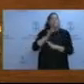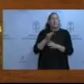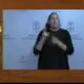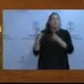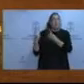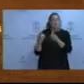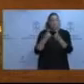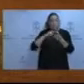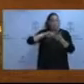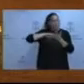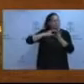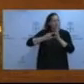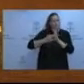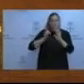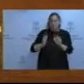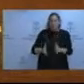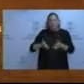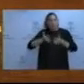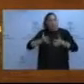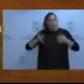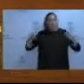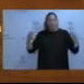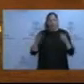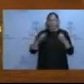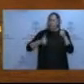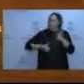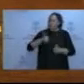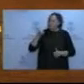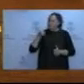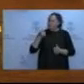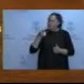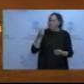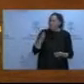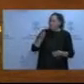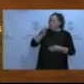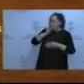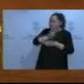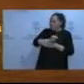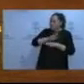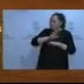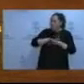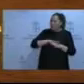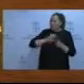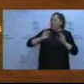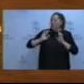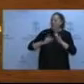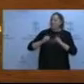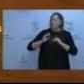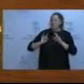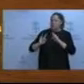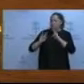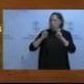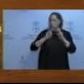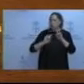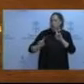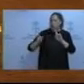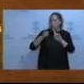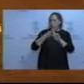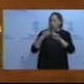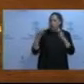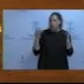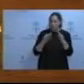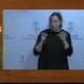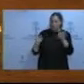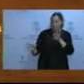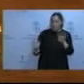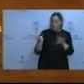este plan y hablaba de la necesidad de planificar unas inversiones para solucionar las infraestructuras educativas asturianas. Por eso estoy especialmente de acuerdo